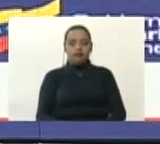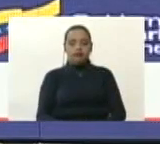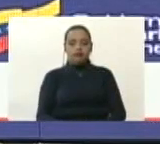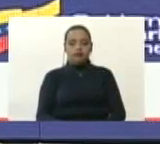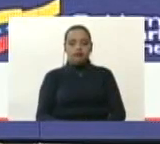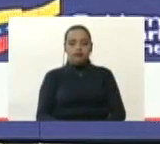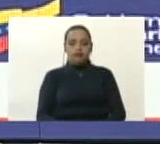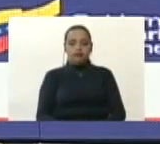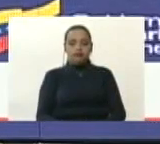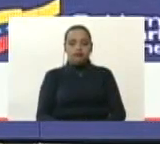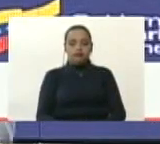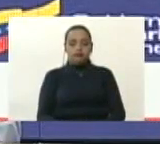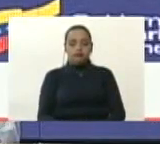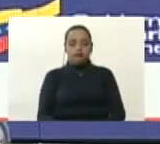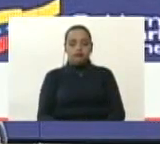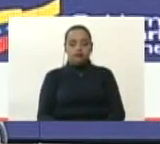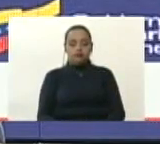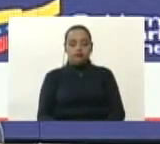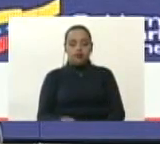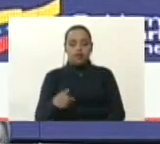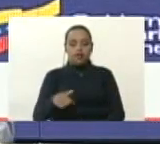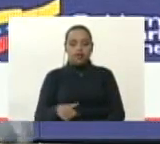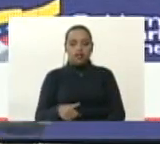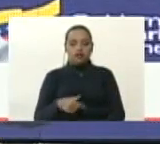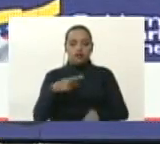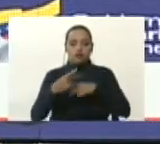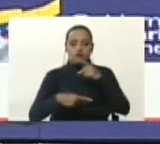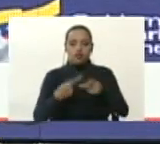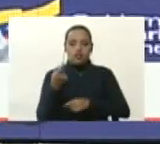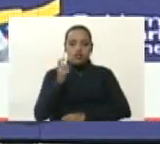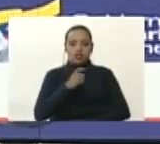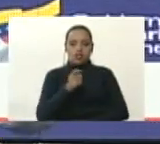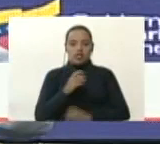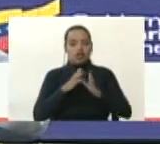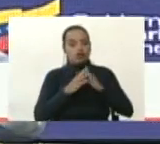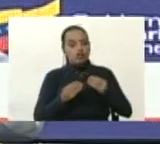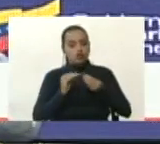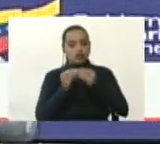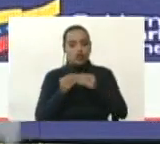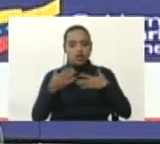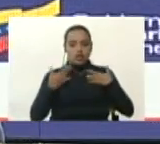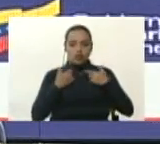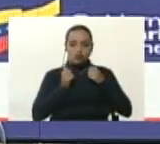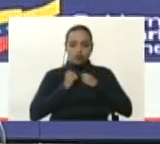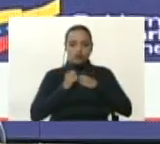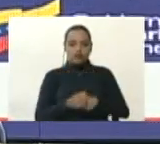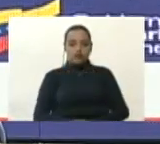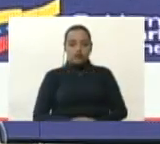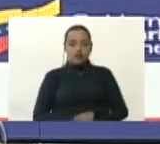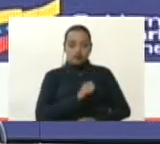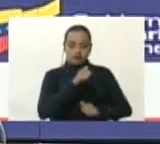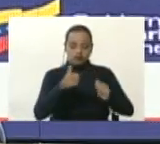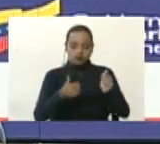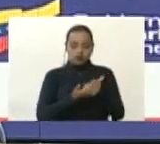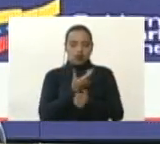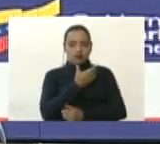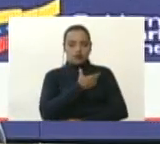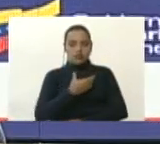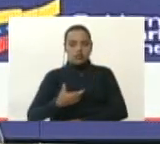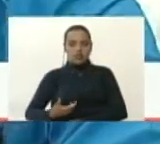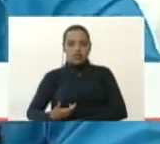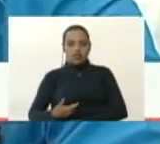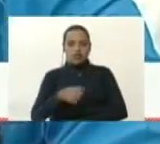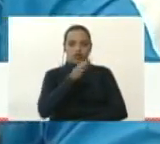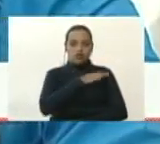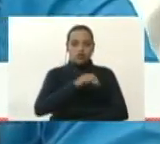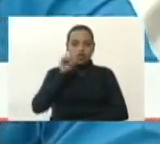en estos procesos necesarios y que todo esto se cumpla, Aristóbulo, vicepresidente del